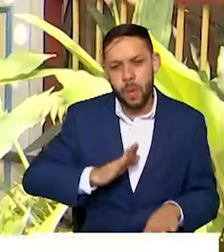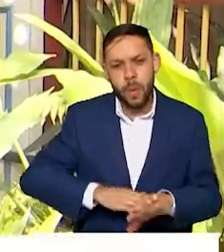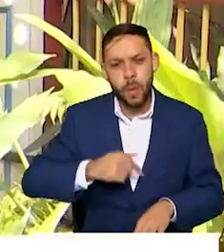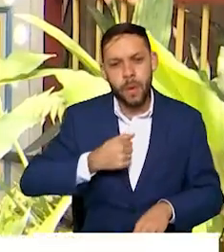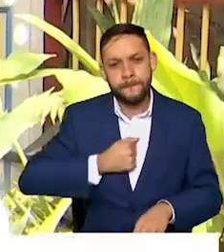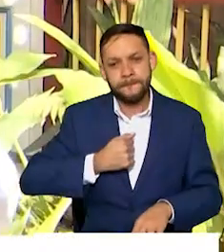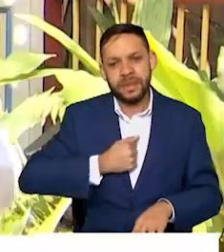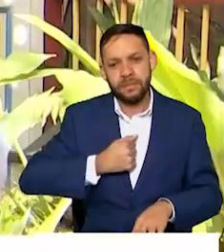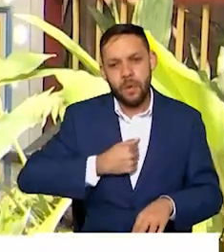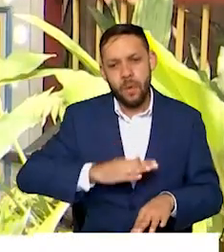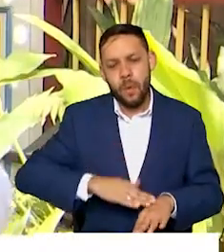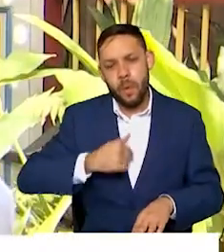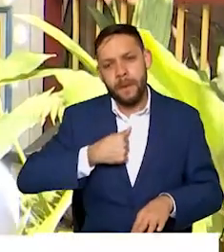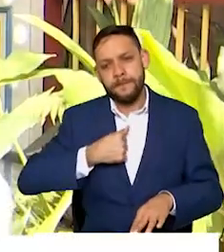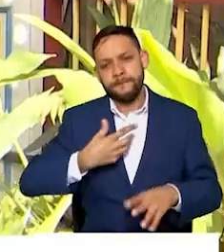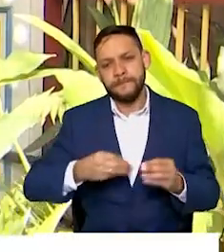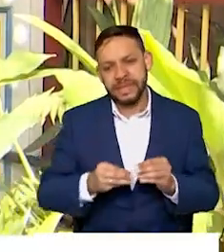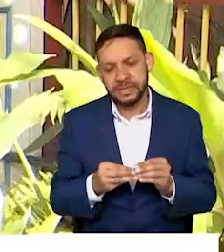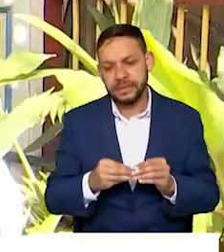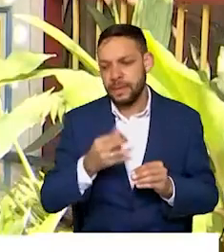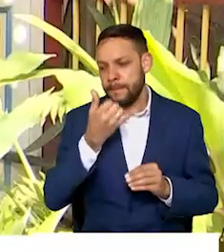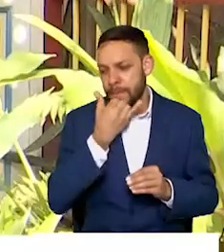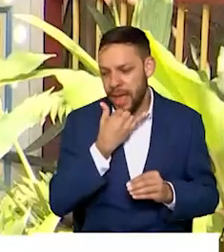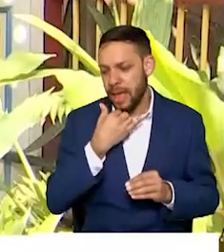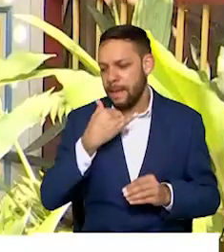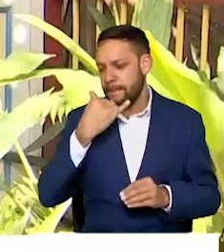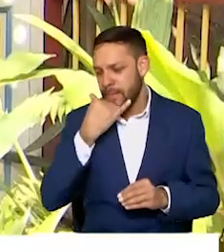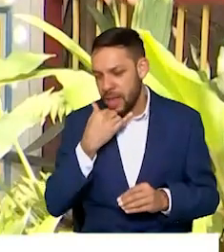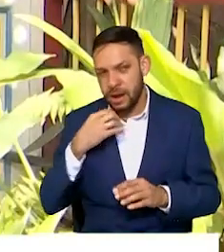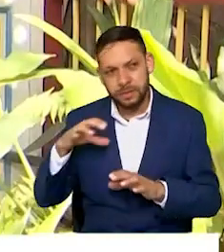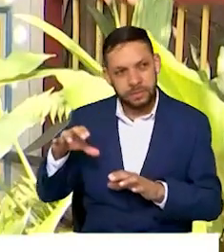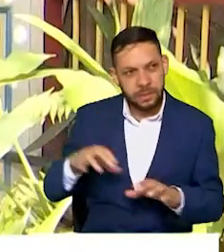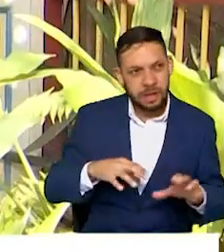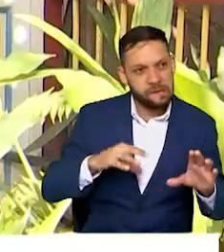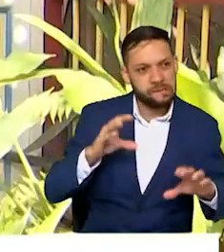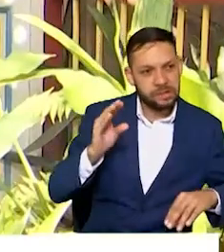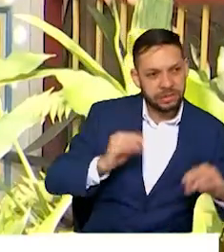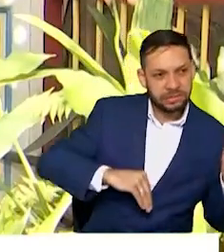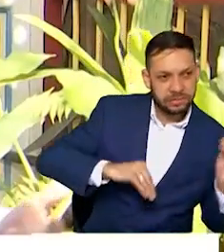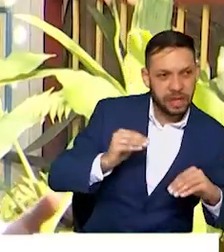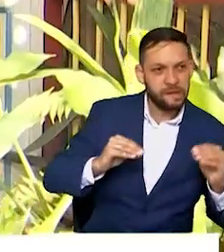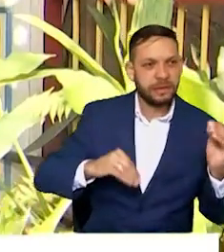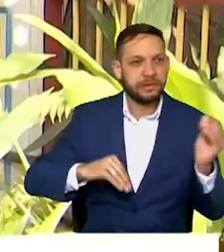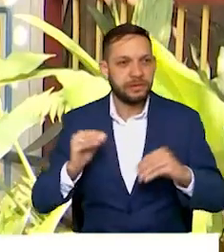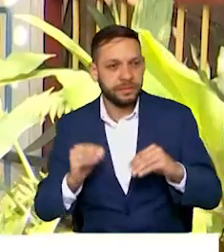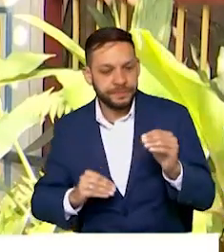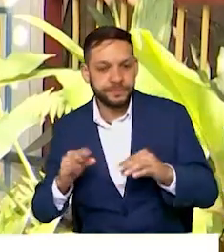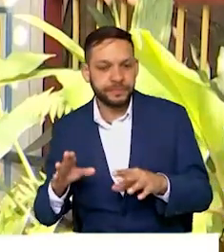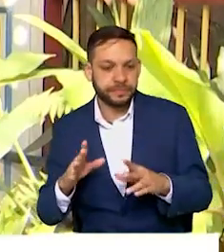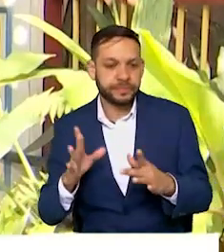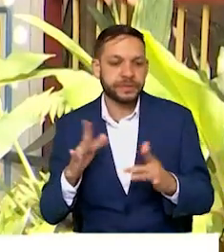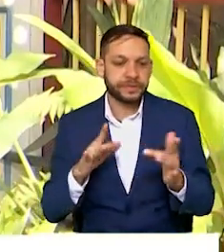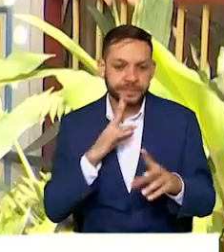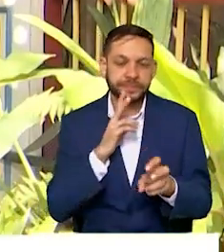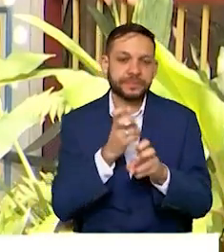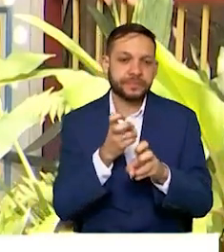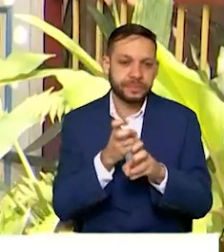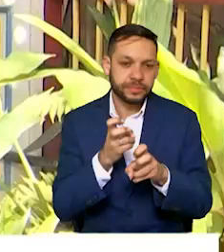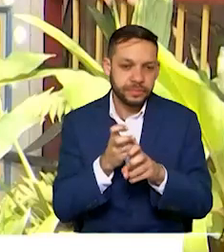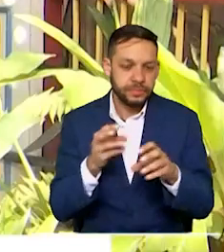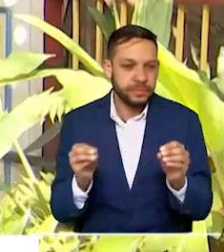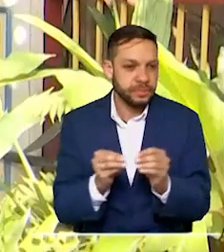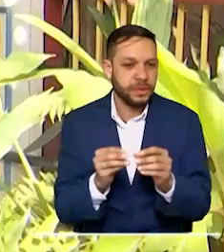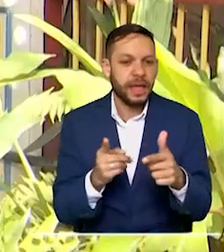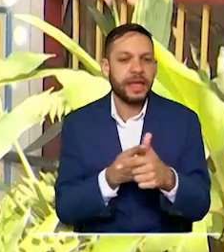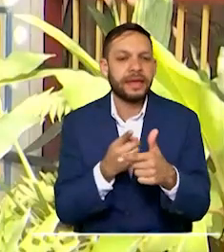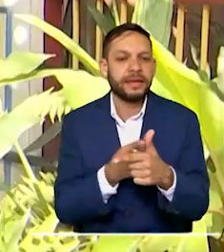nuestra porque lo hemos ocasionado bajo estos hábitos y situaciones físicas, emocionales, mentales y espirituales que tenemos. Y entonces,